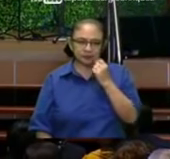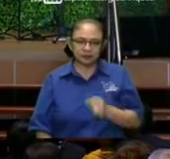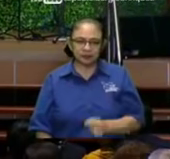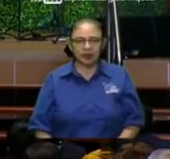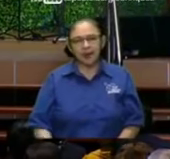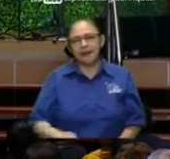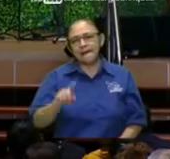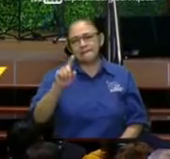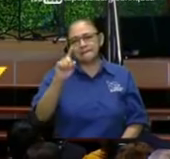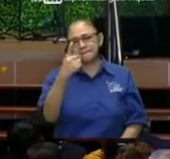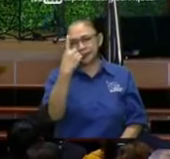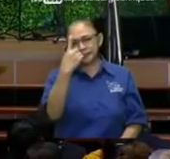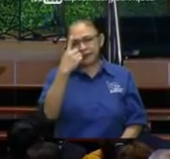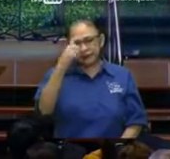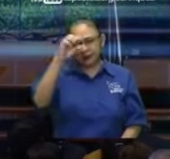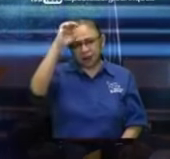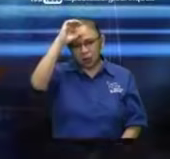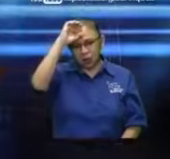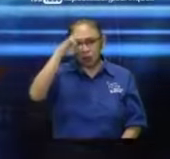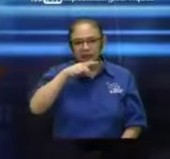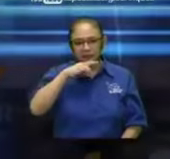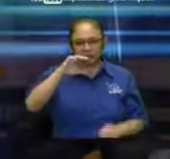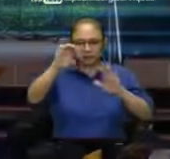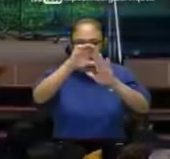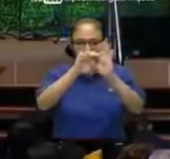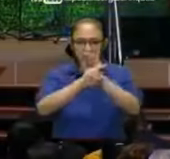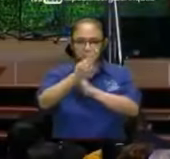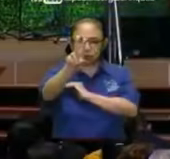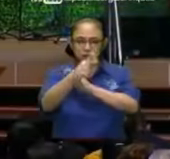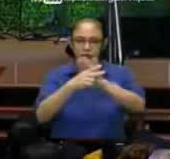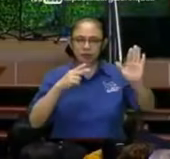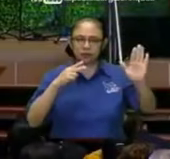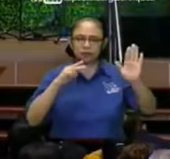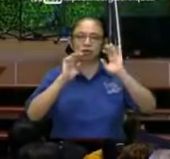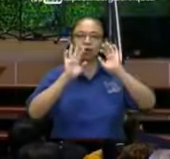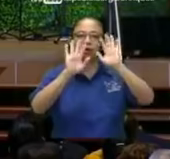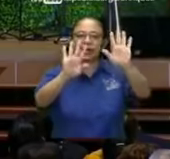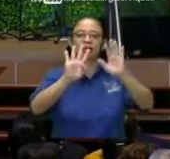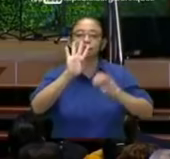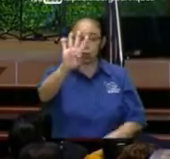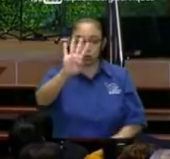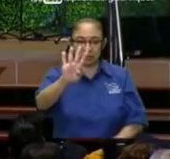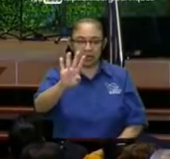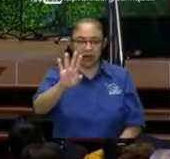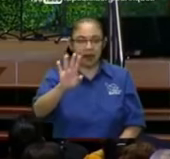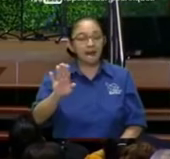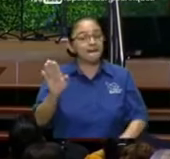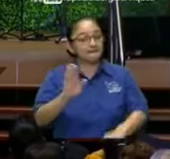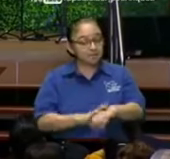1 Corintios 2:14 dice, mas el hombre animal, así